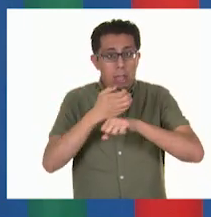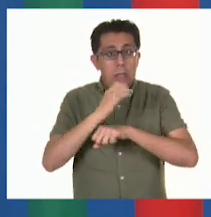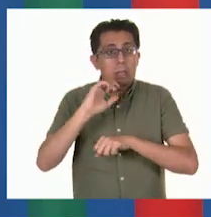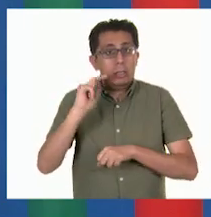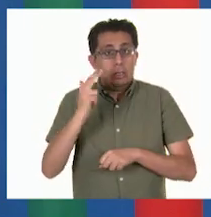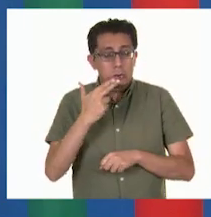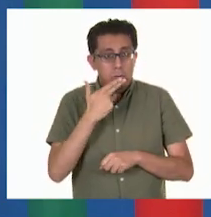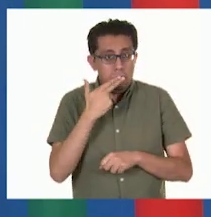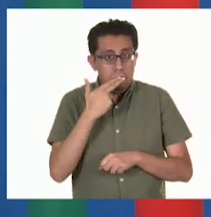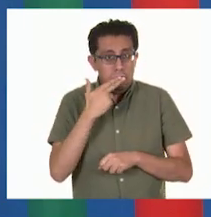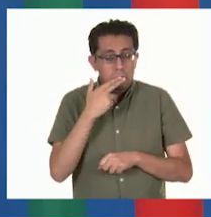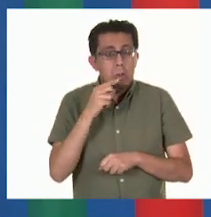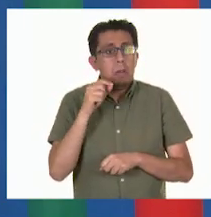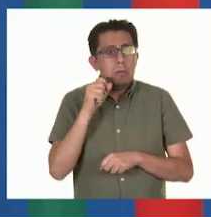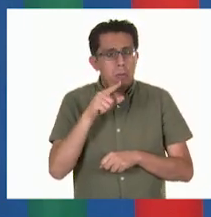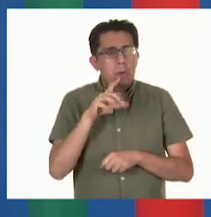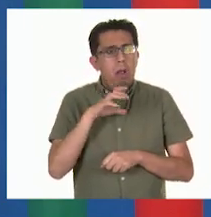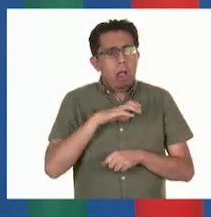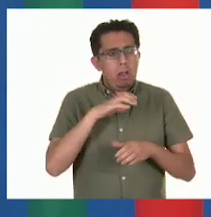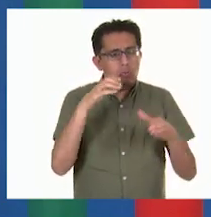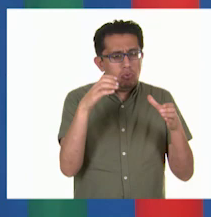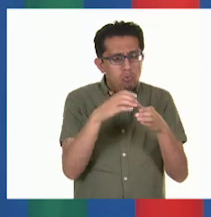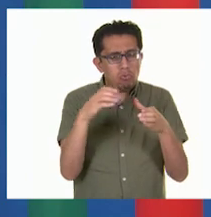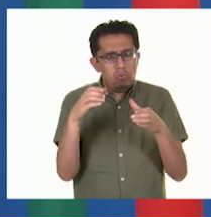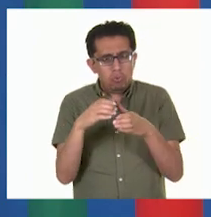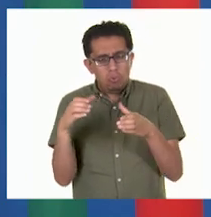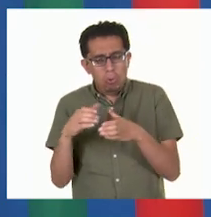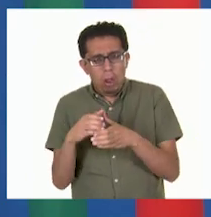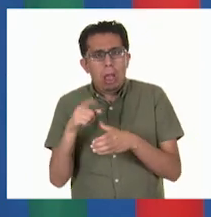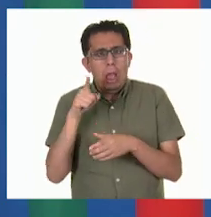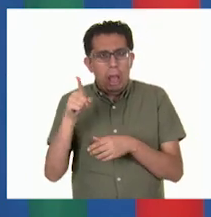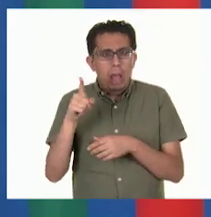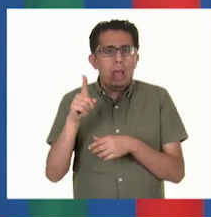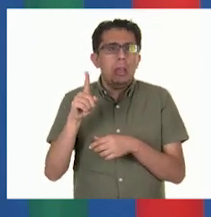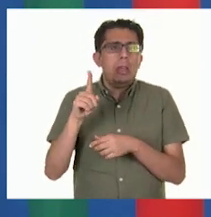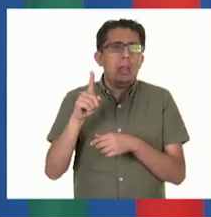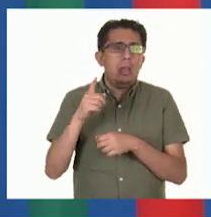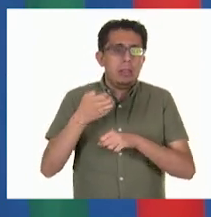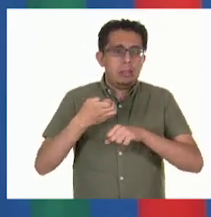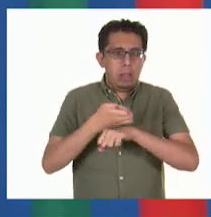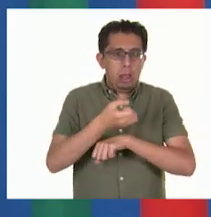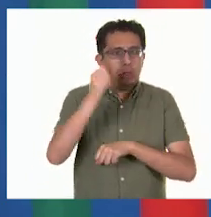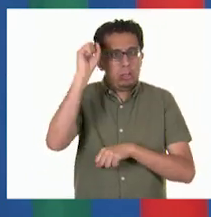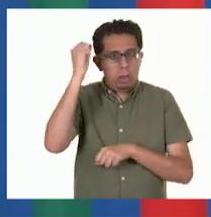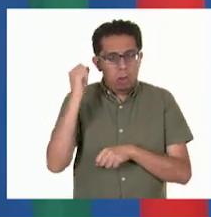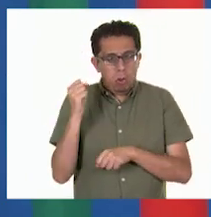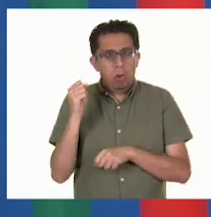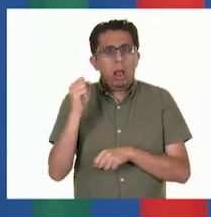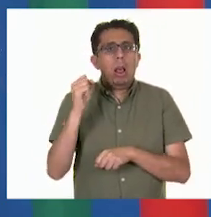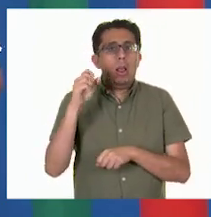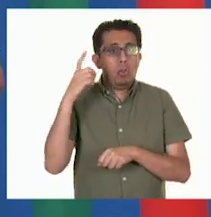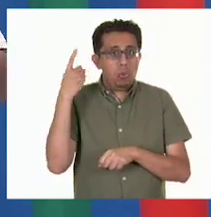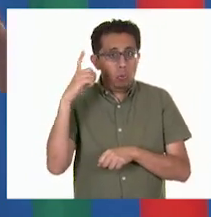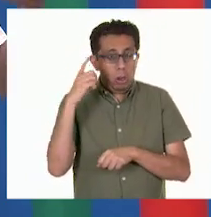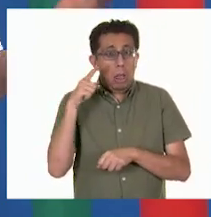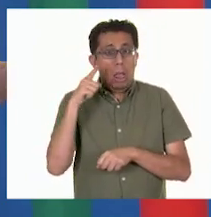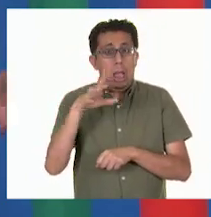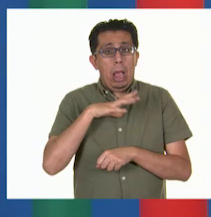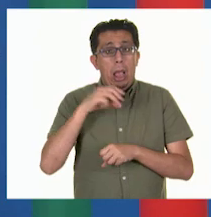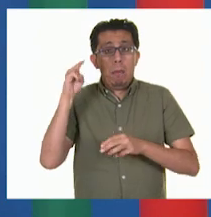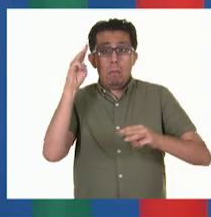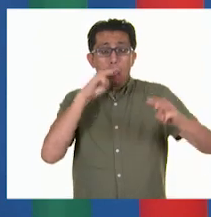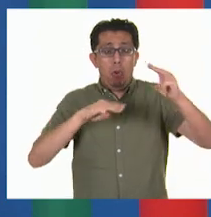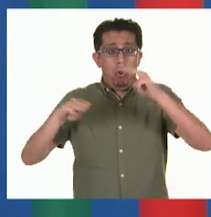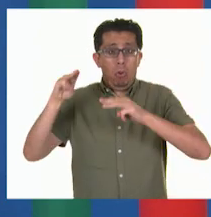también viven grupos minoritarios en Durango, Sonora y Sinaloa. La región se caracteriza por contar con montañas muy